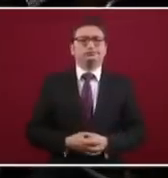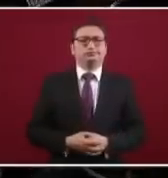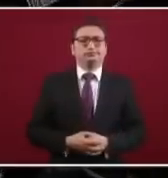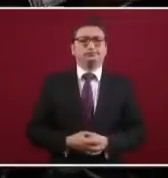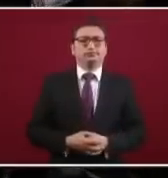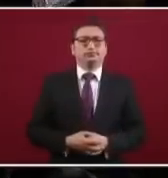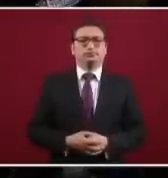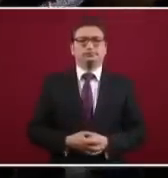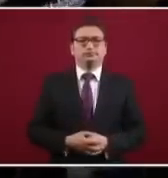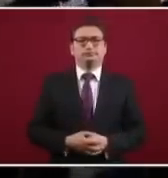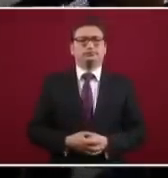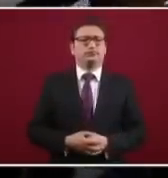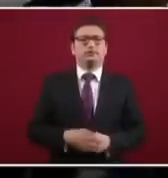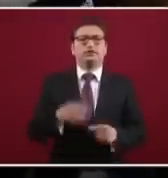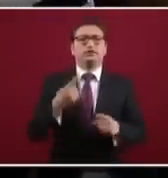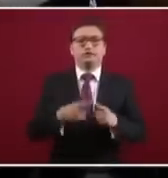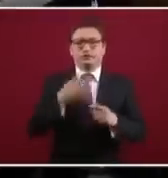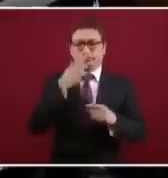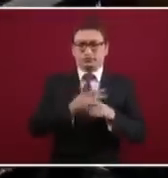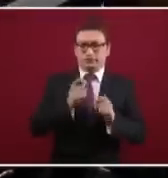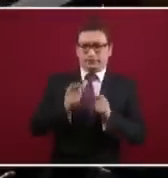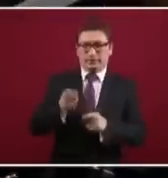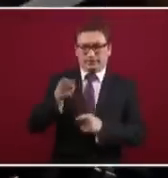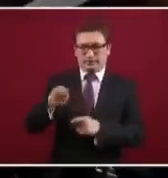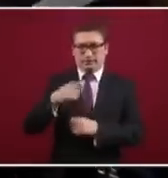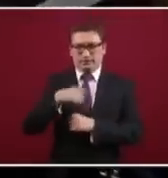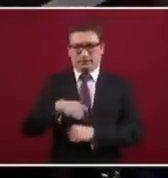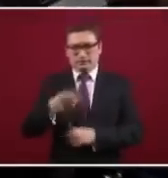de quienes van a ejecutar,